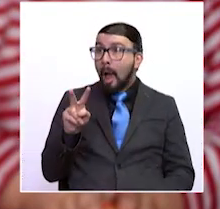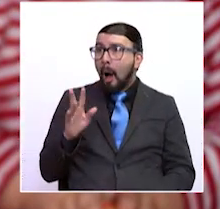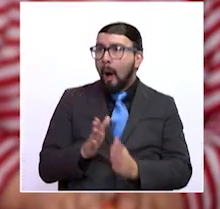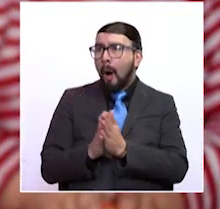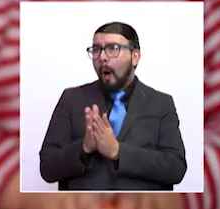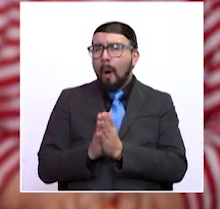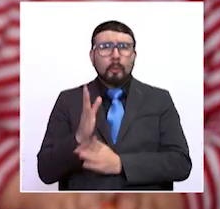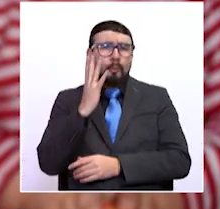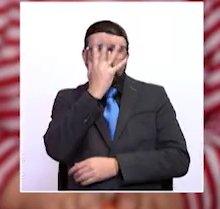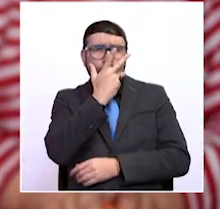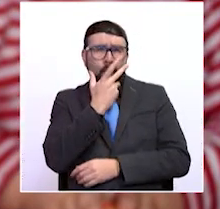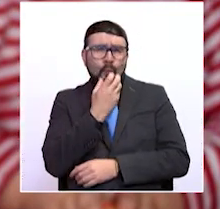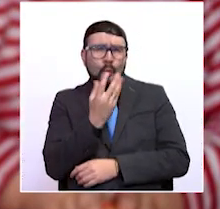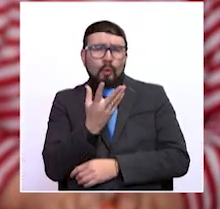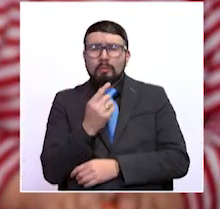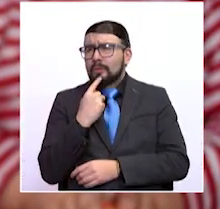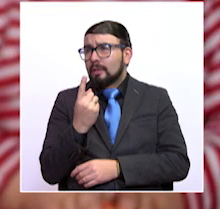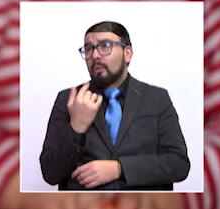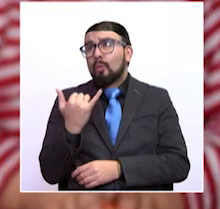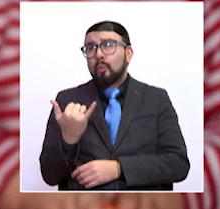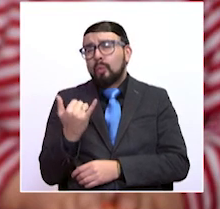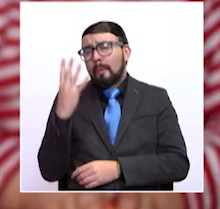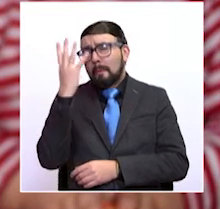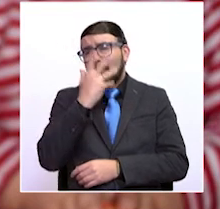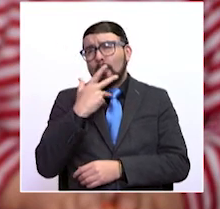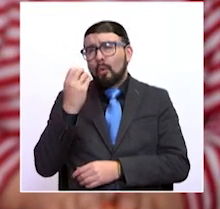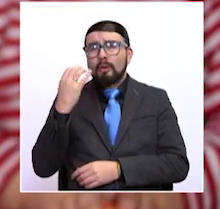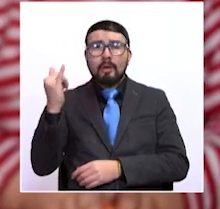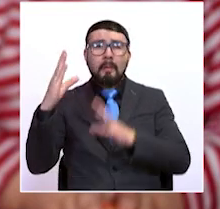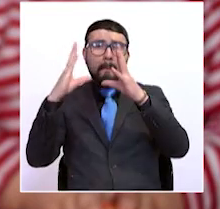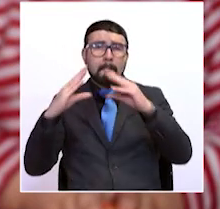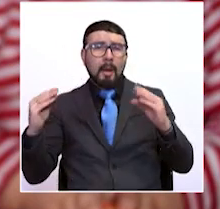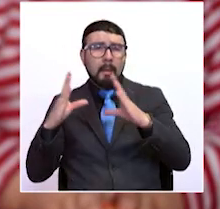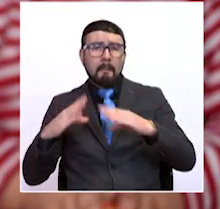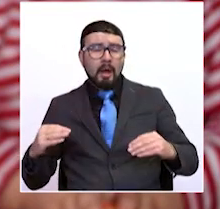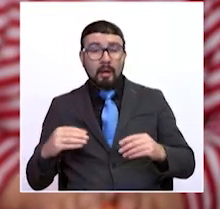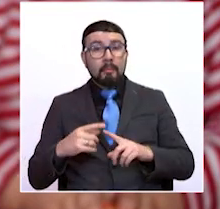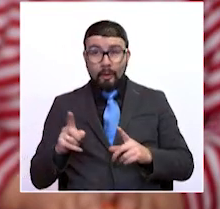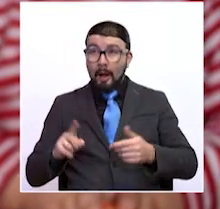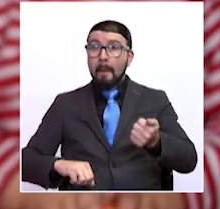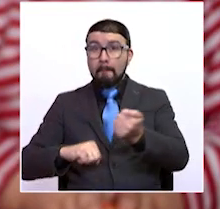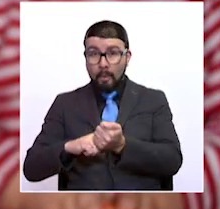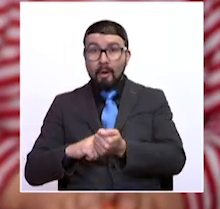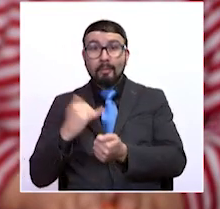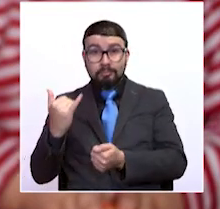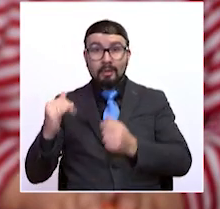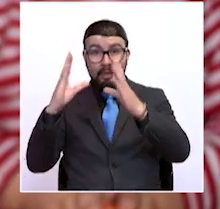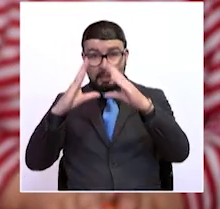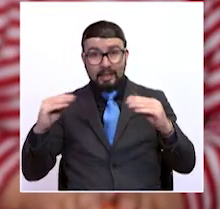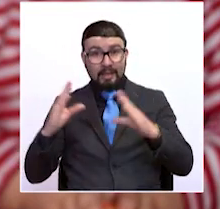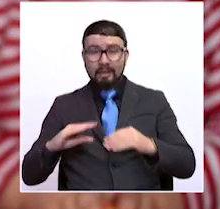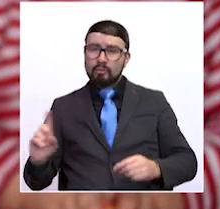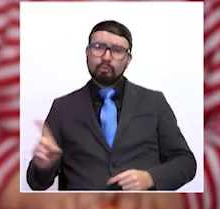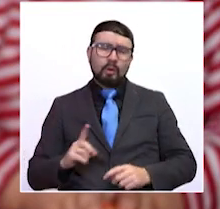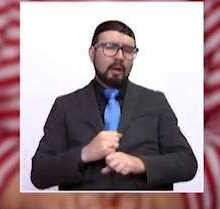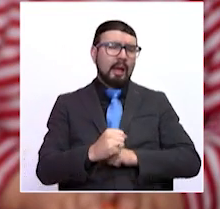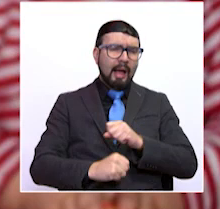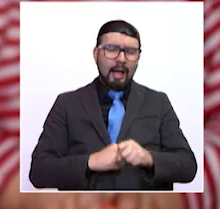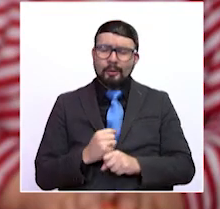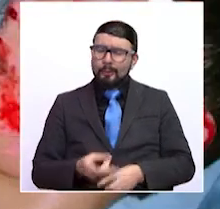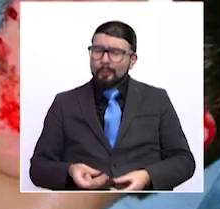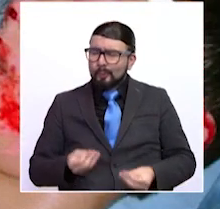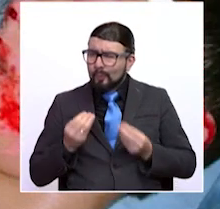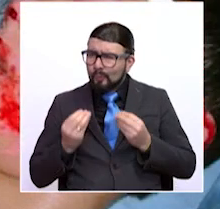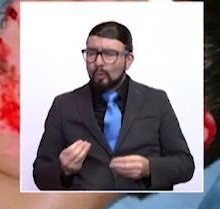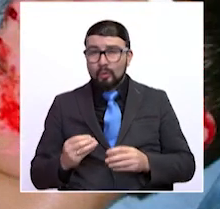creen que eso es algo que aporta a la Navidad y sin embargo no aporta a la Navidad, todo lo contrario. Cada año se reportan miles y miles de casos a